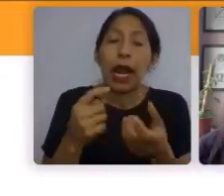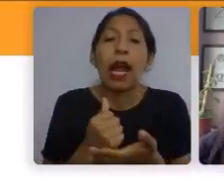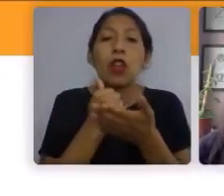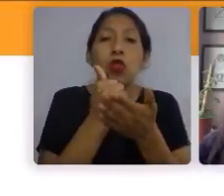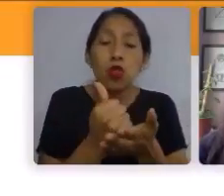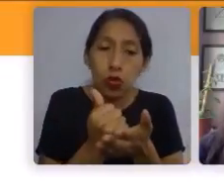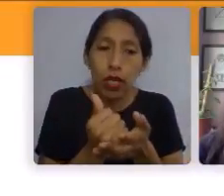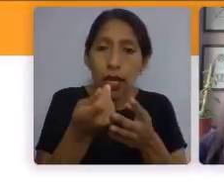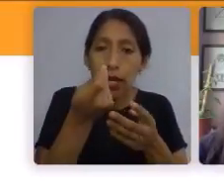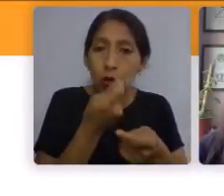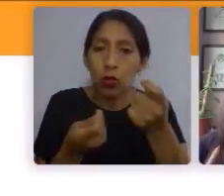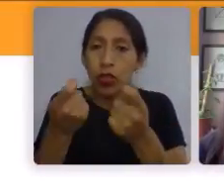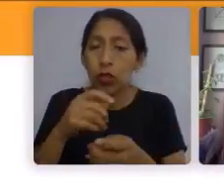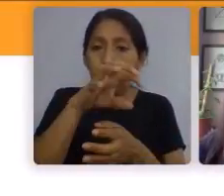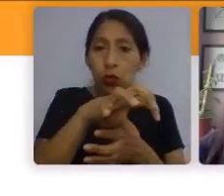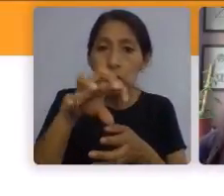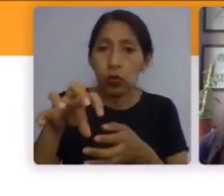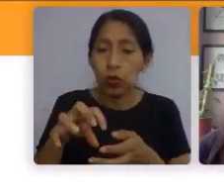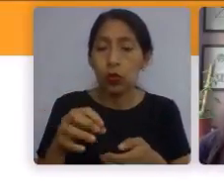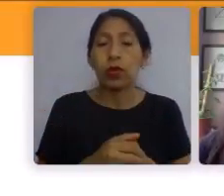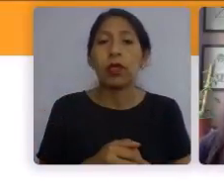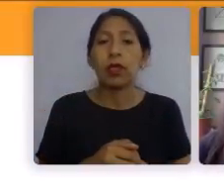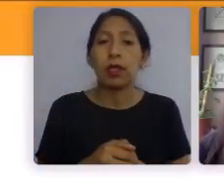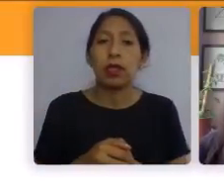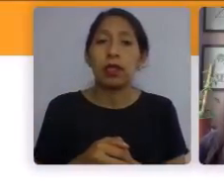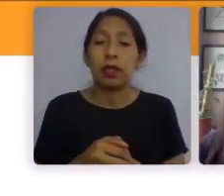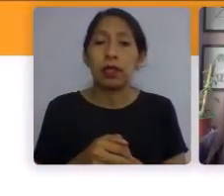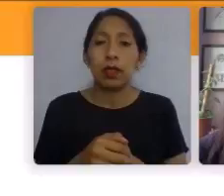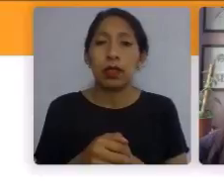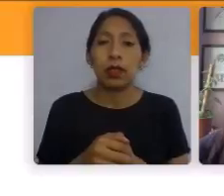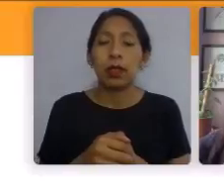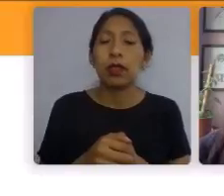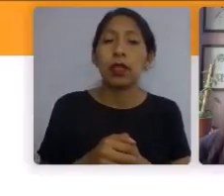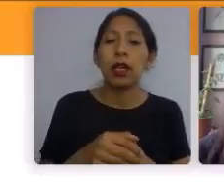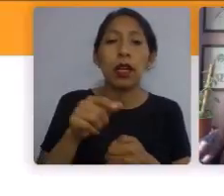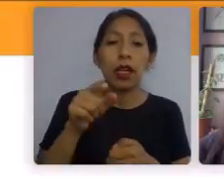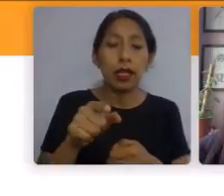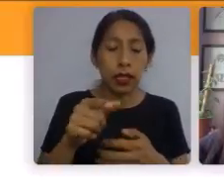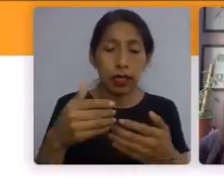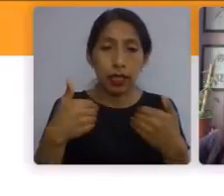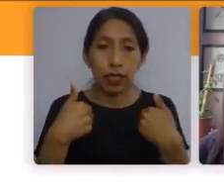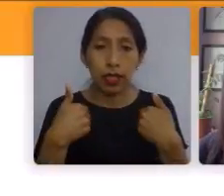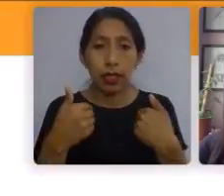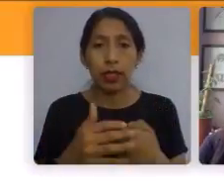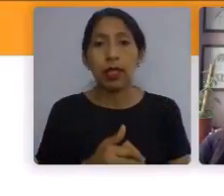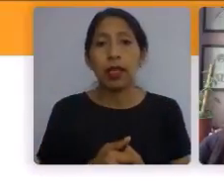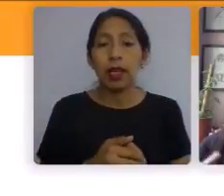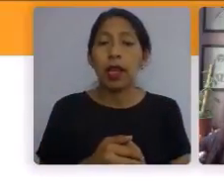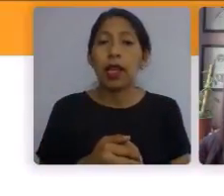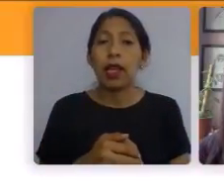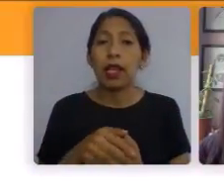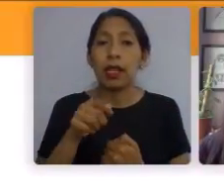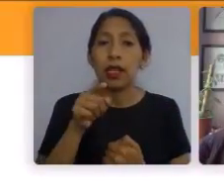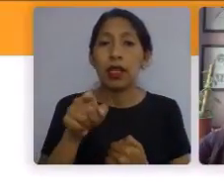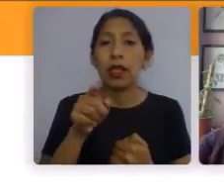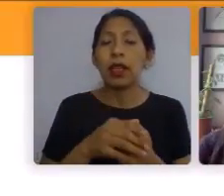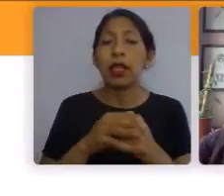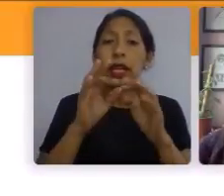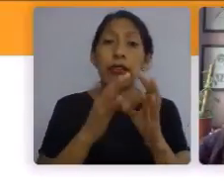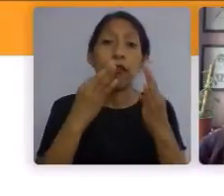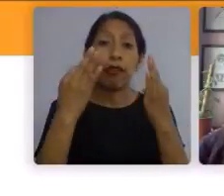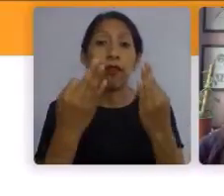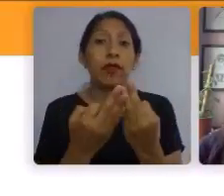locales. Entonces, poco a poco, la economía se ha ido recuperando por ese consumo de las familias,